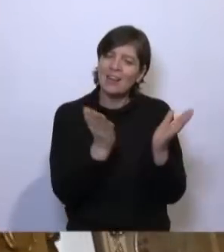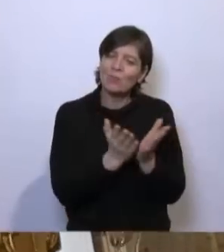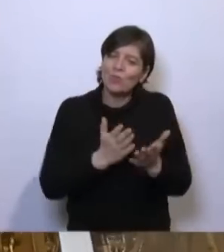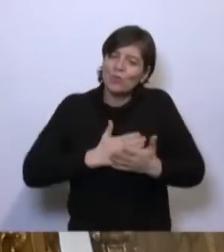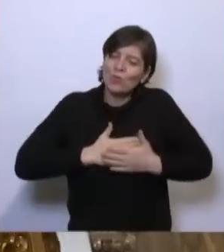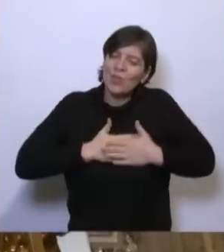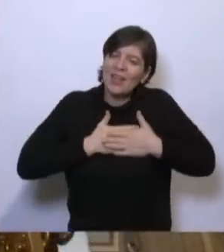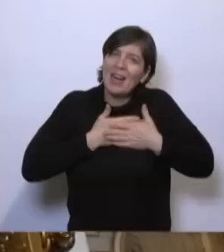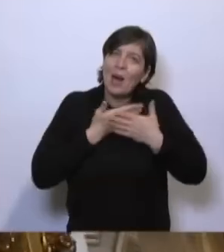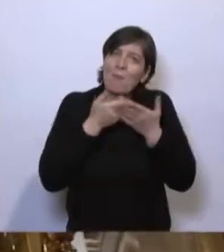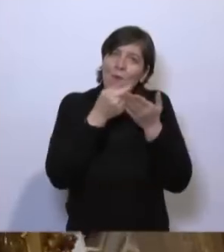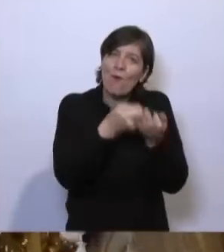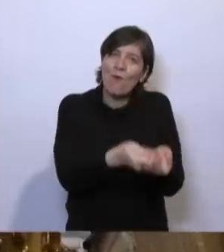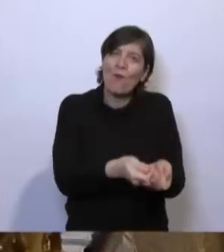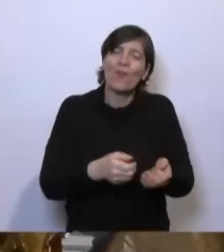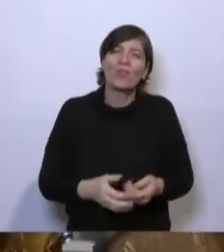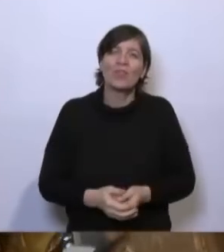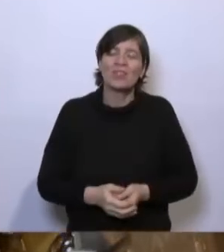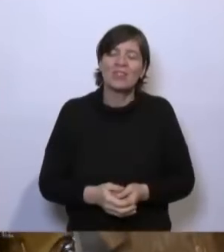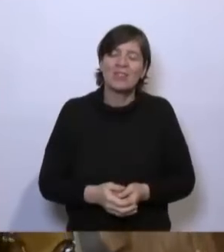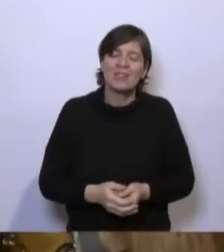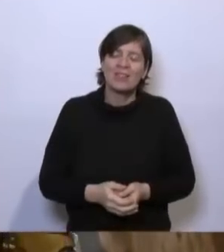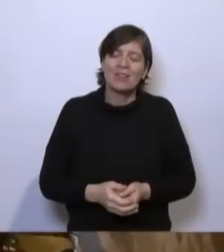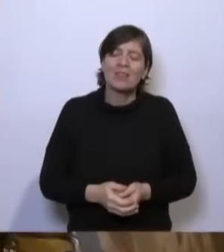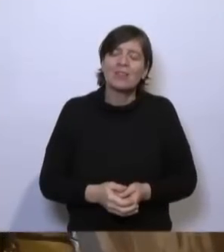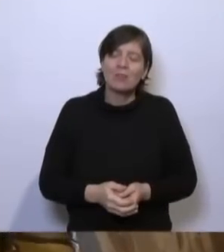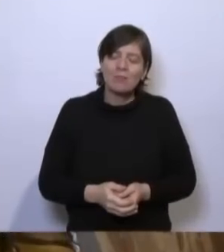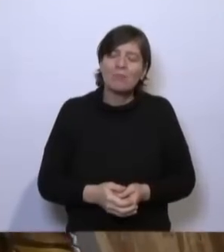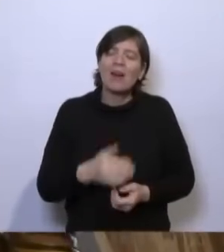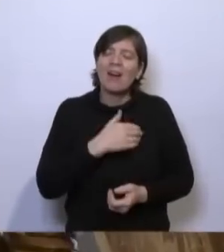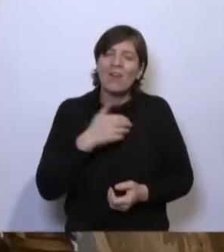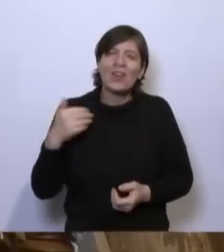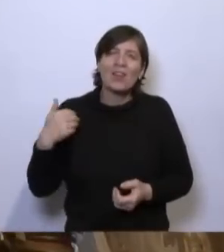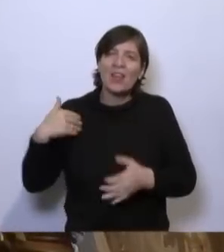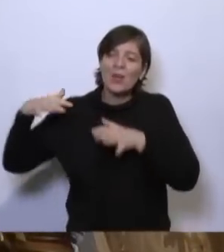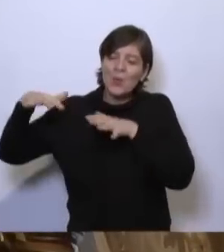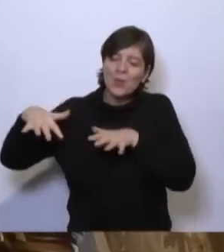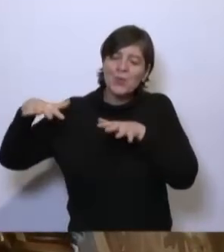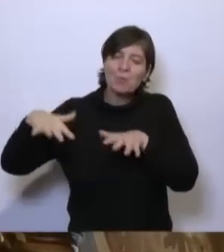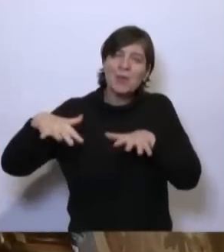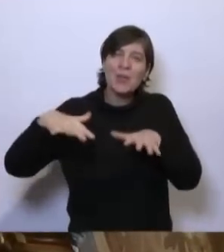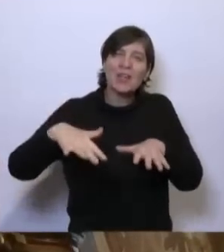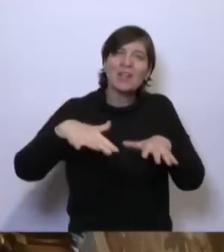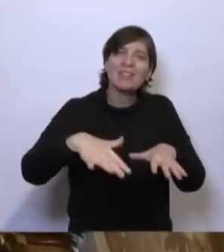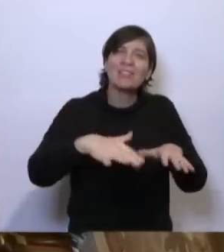traes al mundo el amor, Madre de la